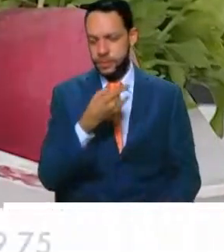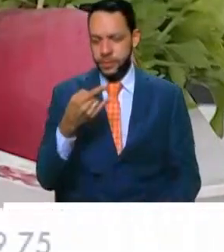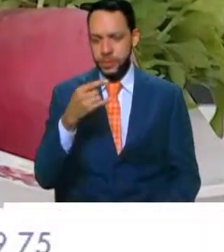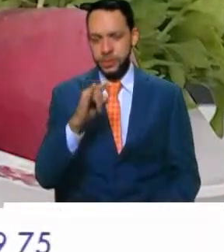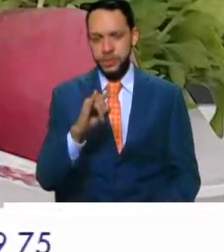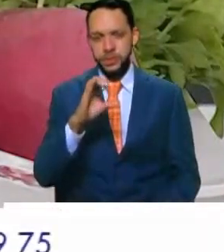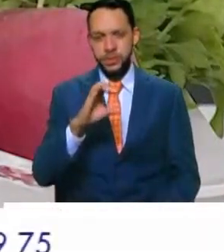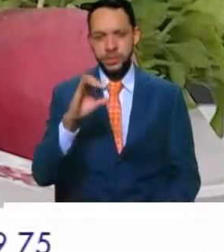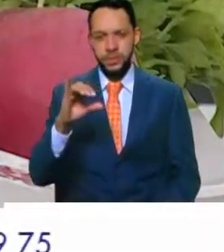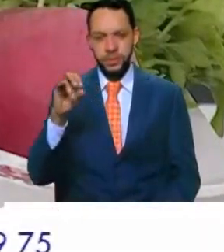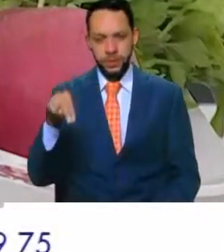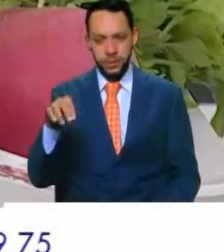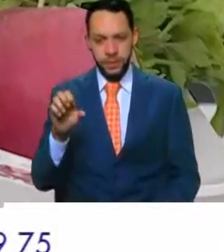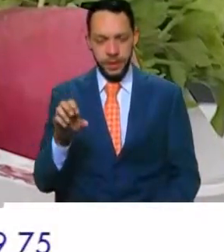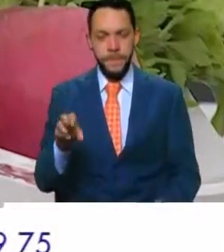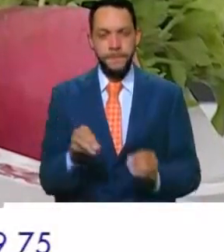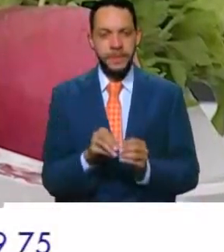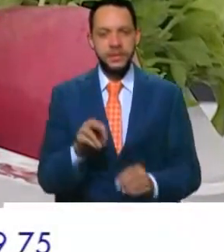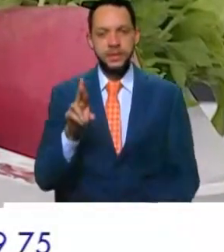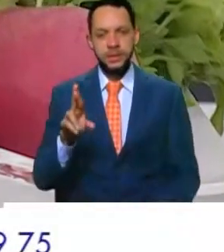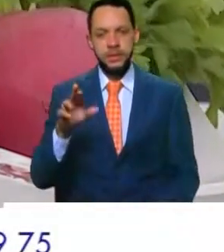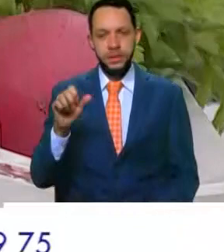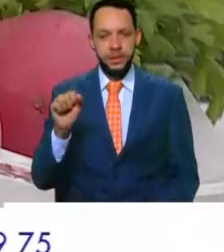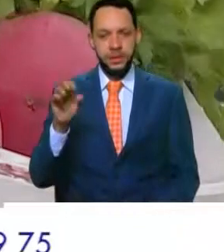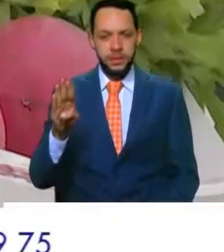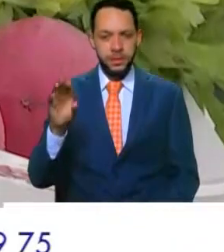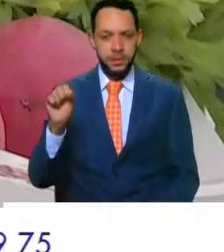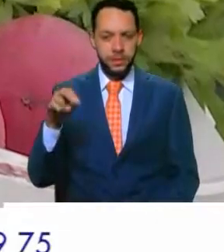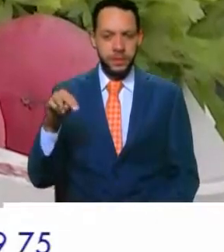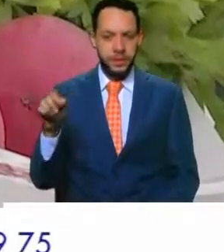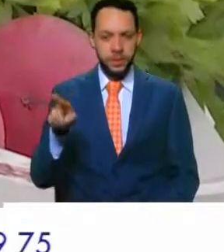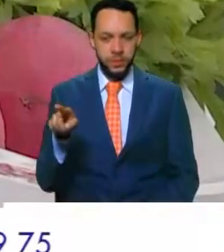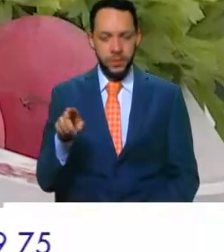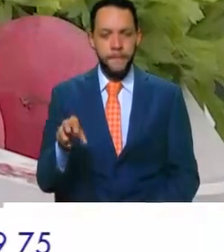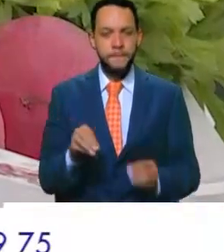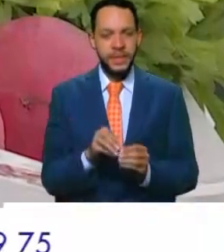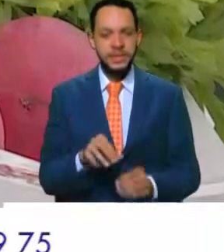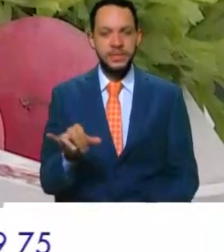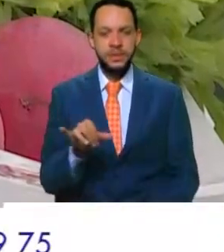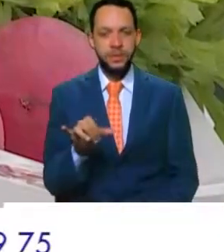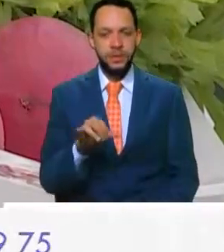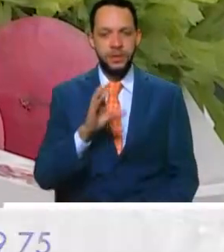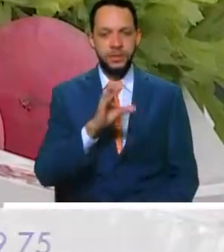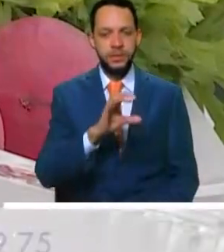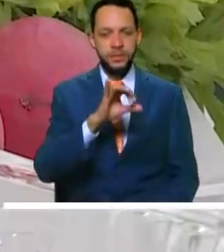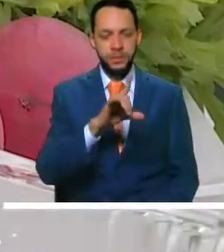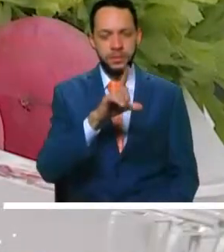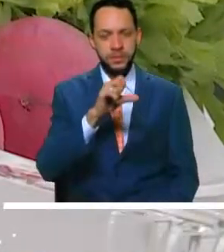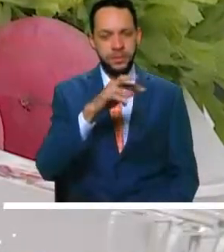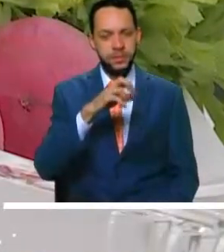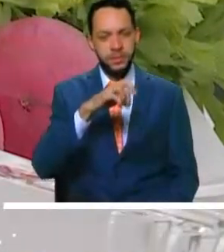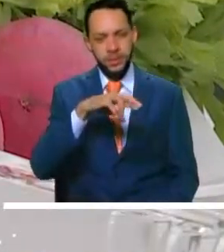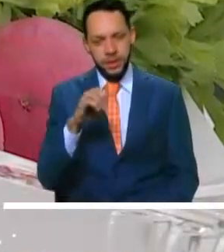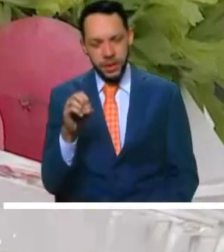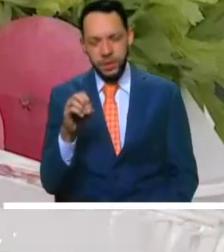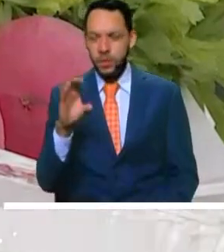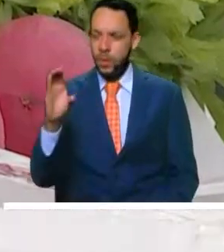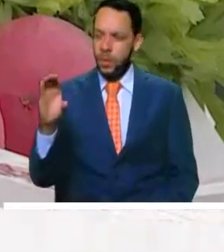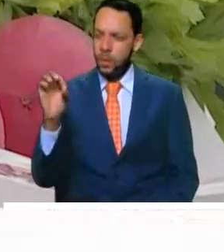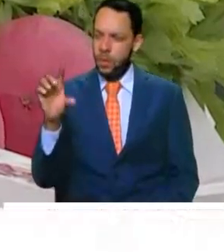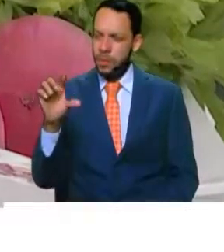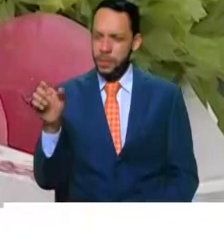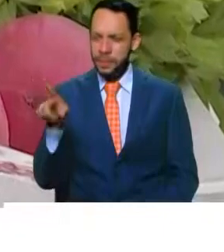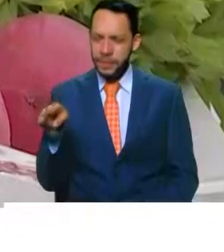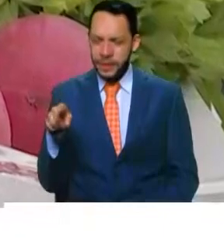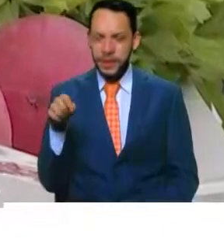tres alimentos que no debería faltar en la ensalada de nadie, lo mismo que el cilantro. Perejil, coles, acelga, zanahoria,